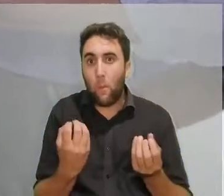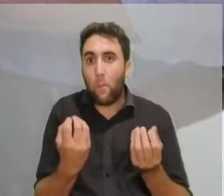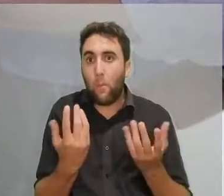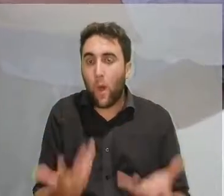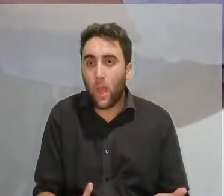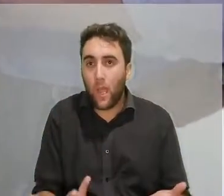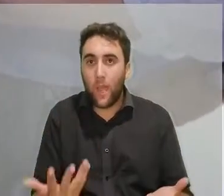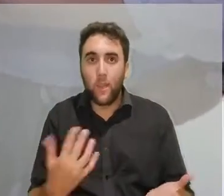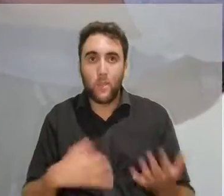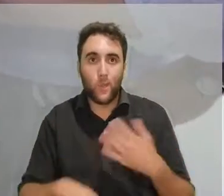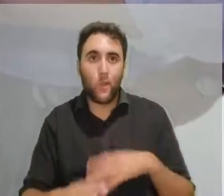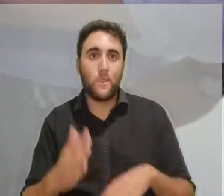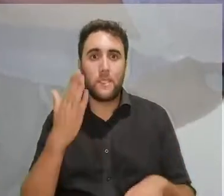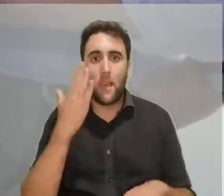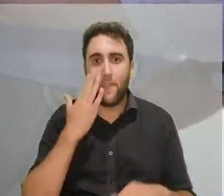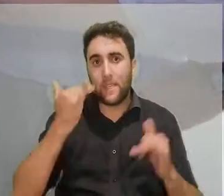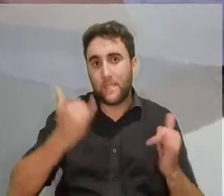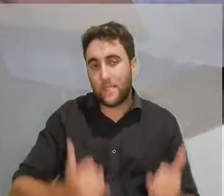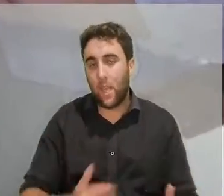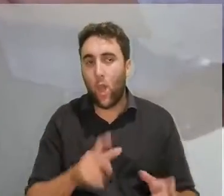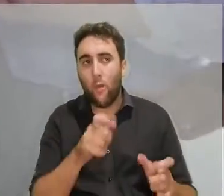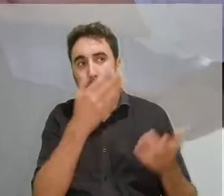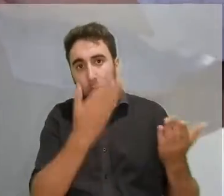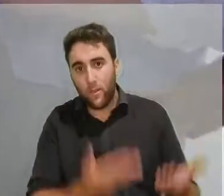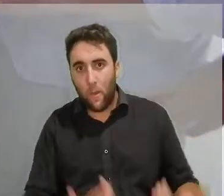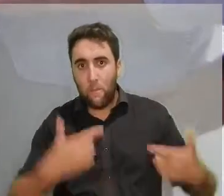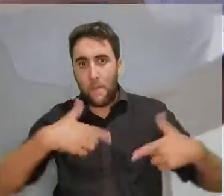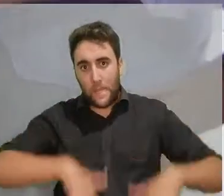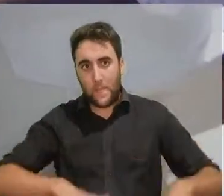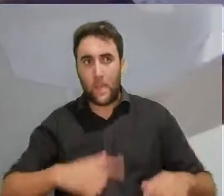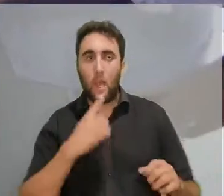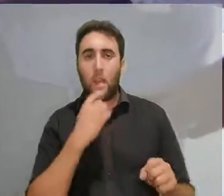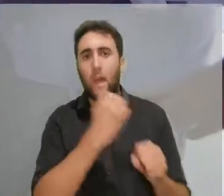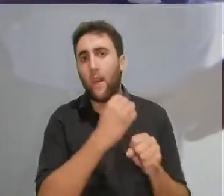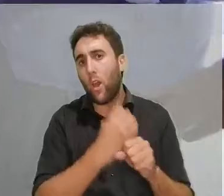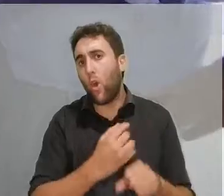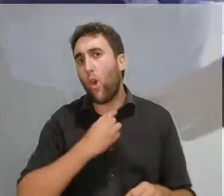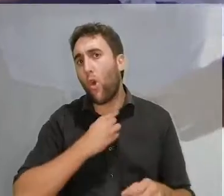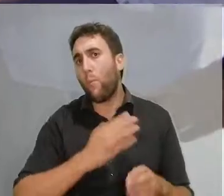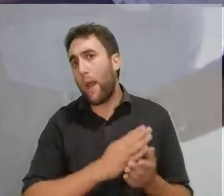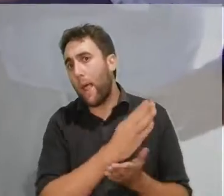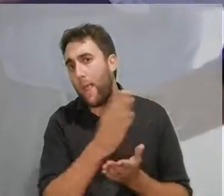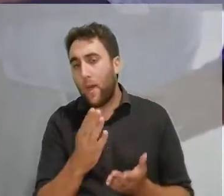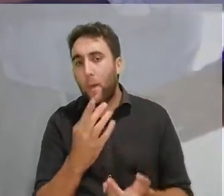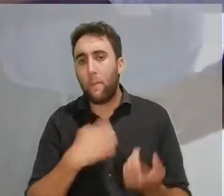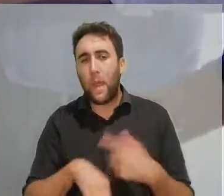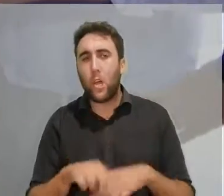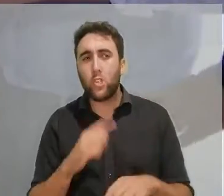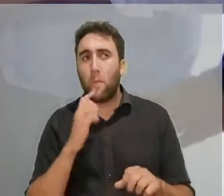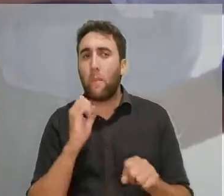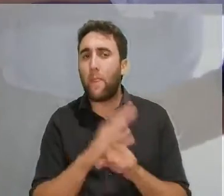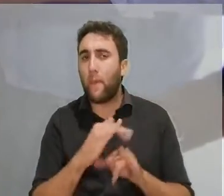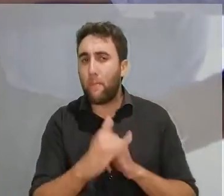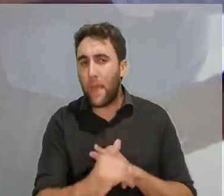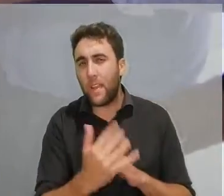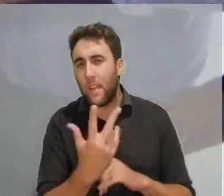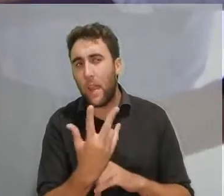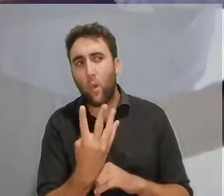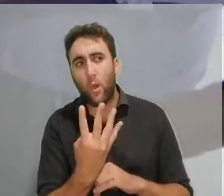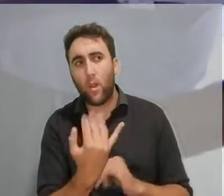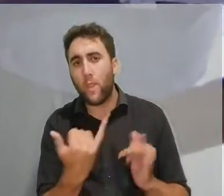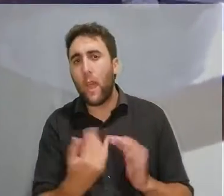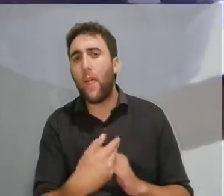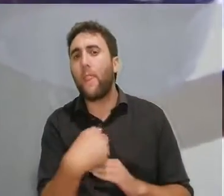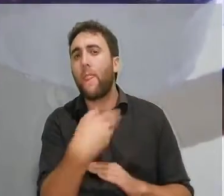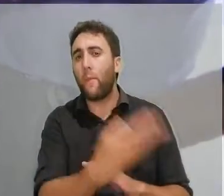sorprendió muchísimo, porque, digo, más allá de que ella tiene sus ocupaciones, ¿no? Y creo que a los 3-4 días